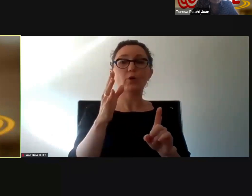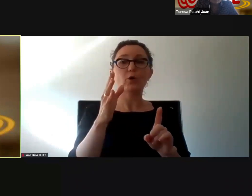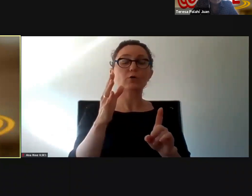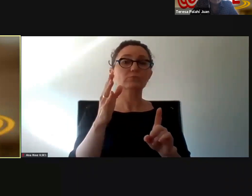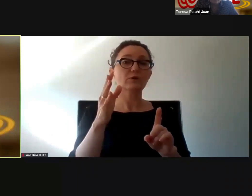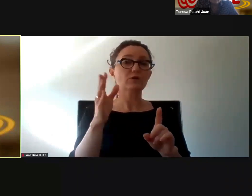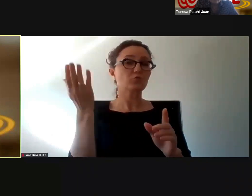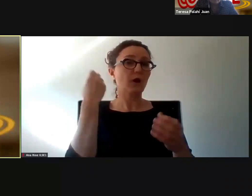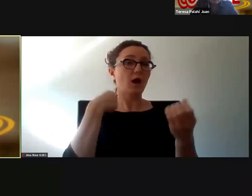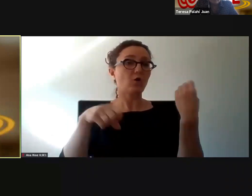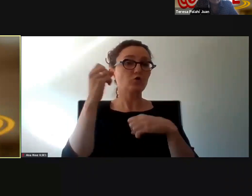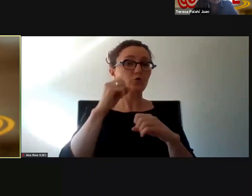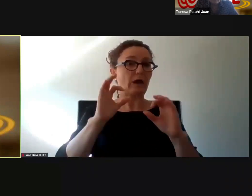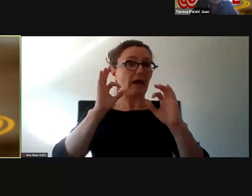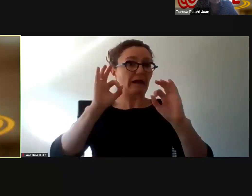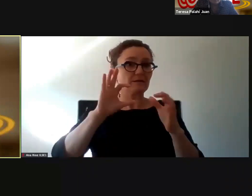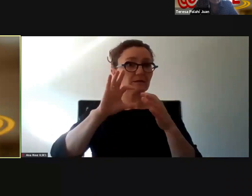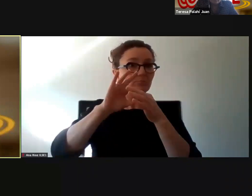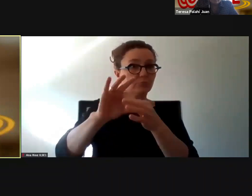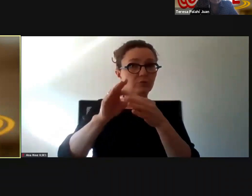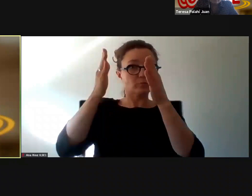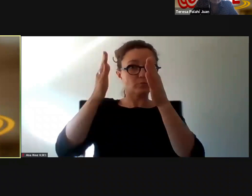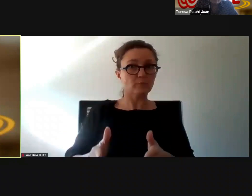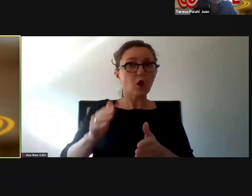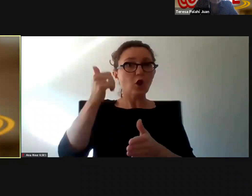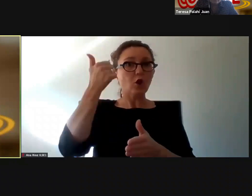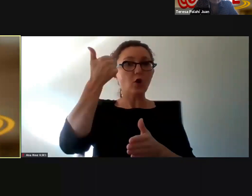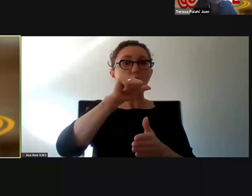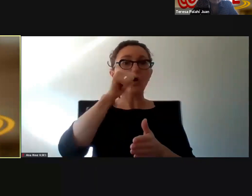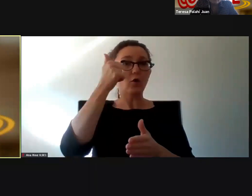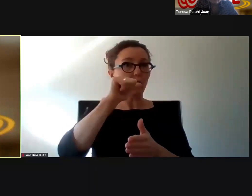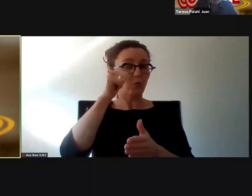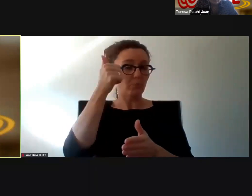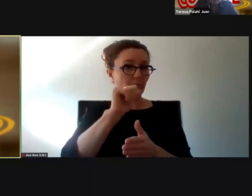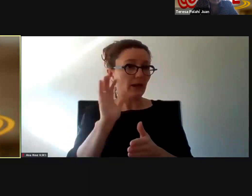esperable y libre de cualquier